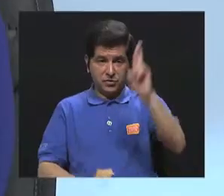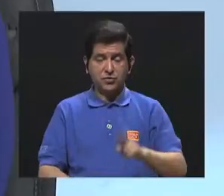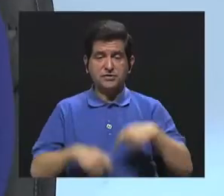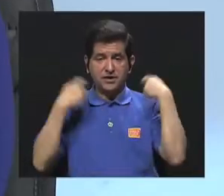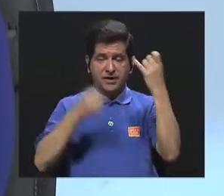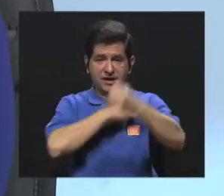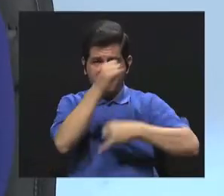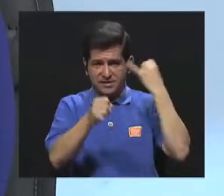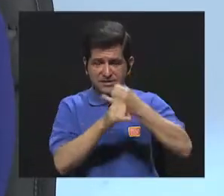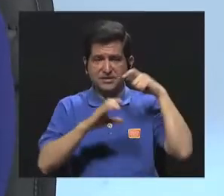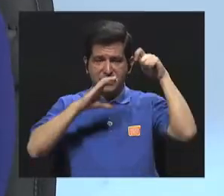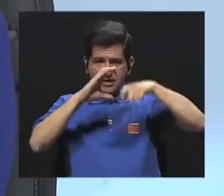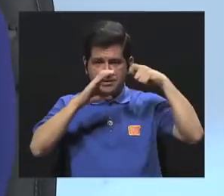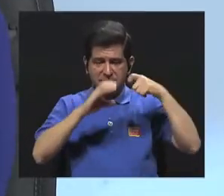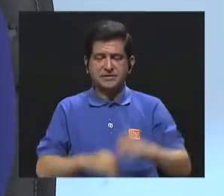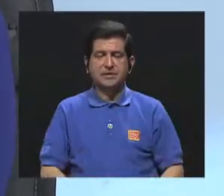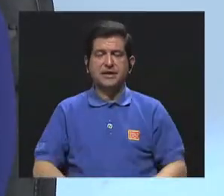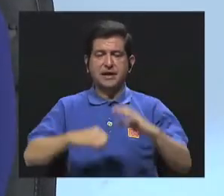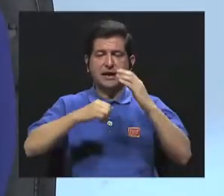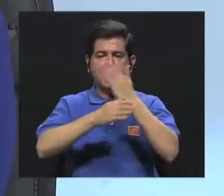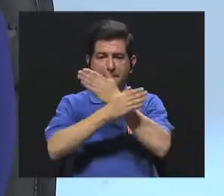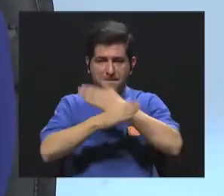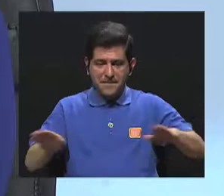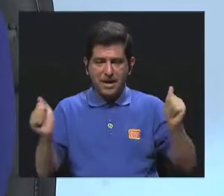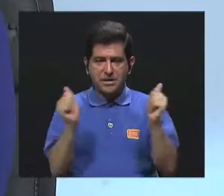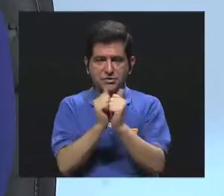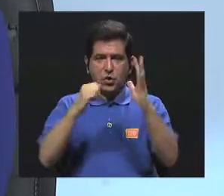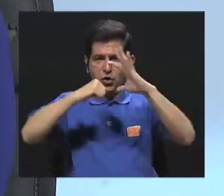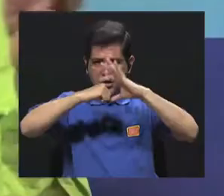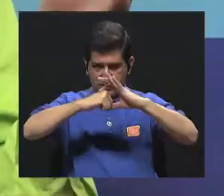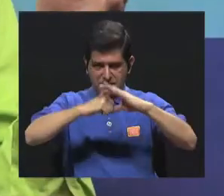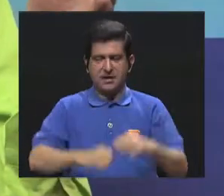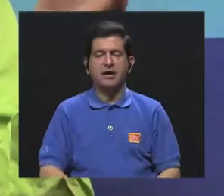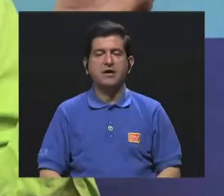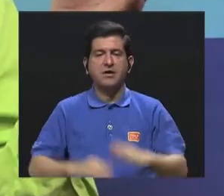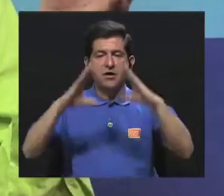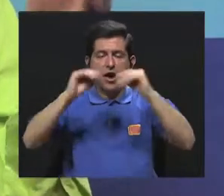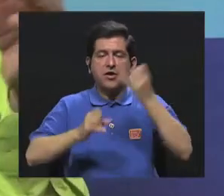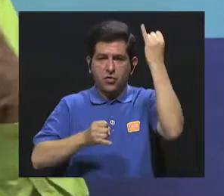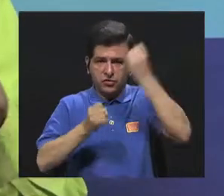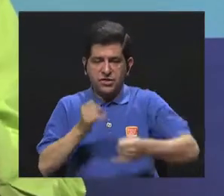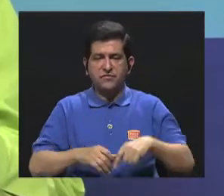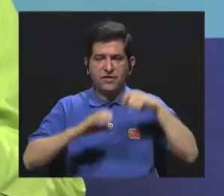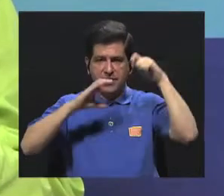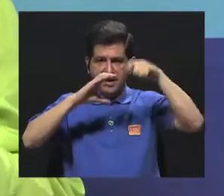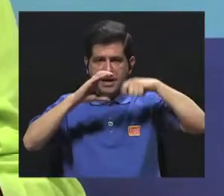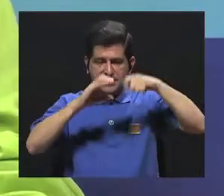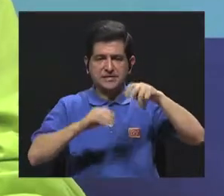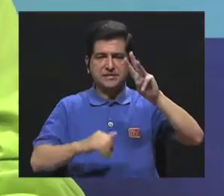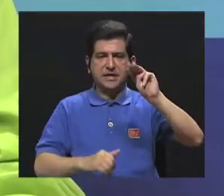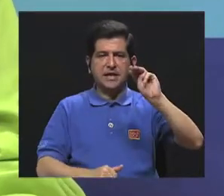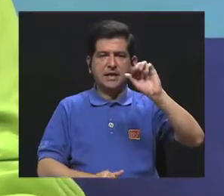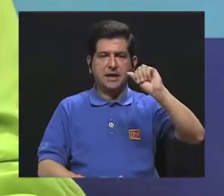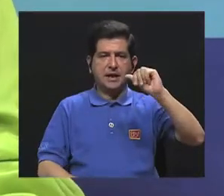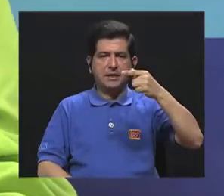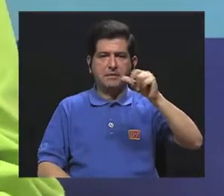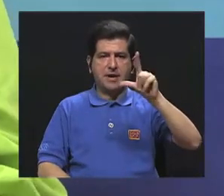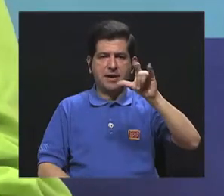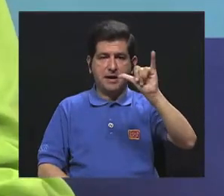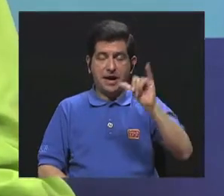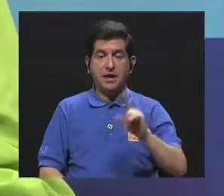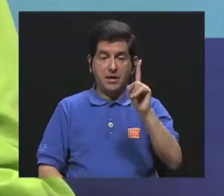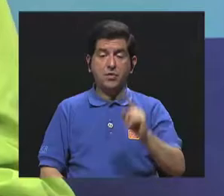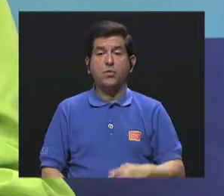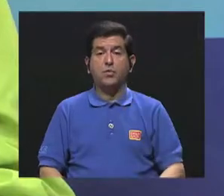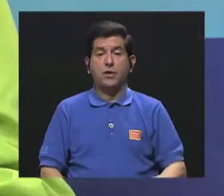Festival Internacional de Cine Paz con la Tierra, Rocío, en la noche de clausura en el Cine Magali, hubo una protagonista de la